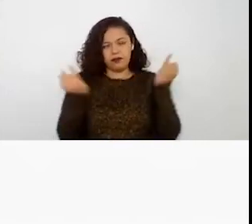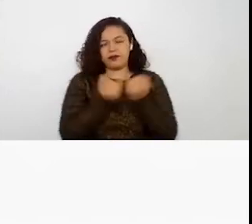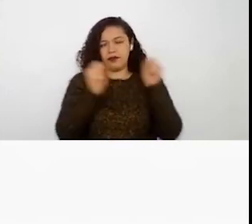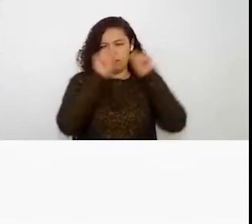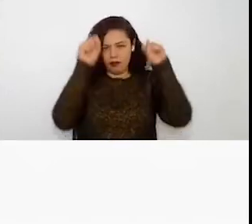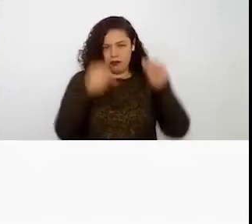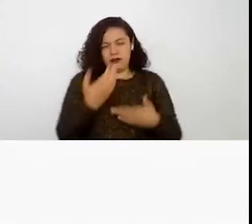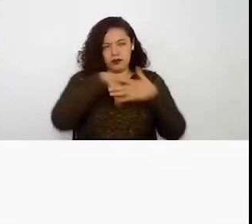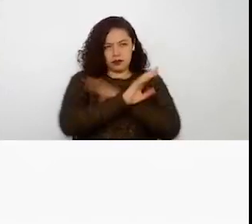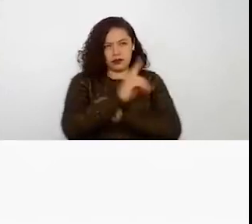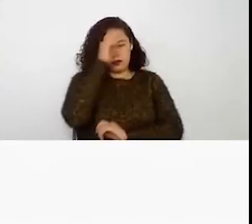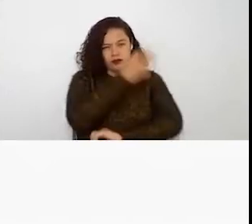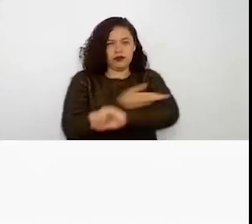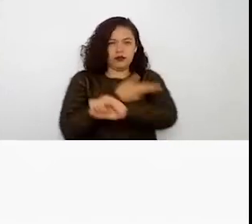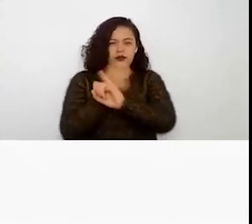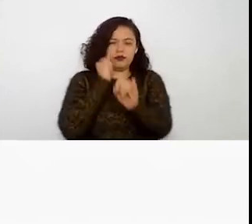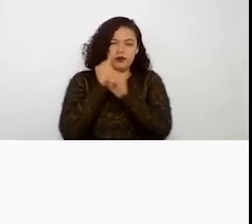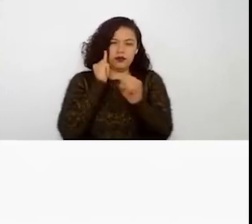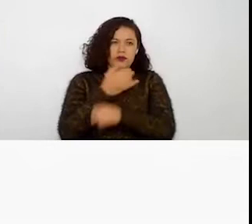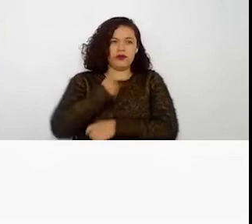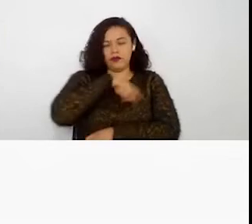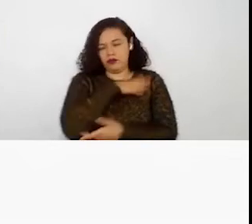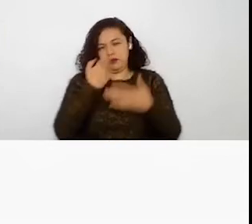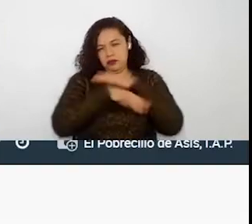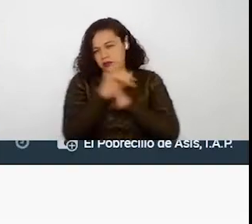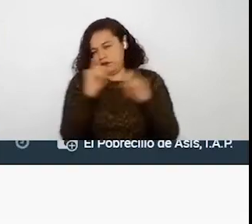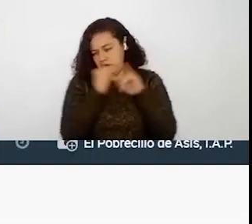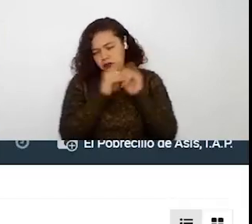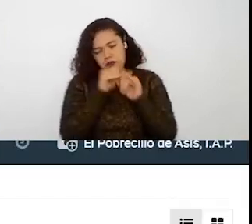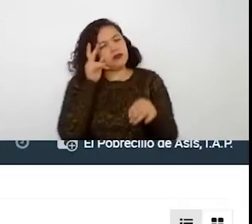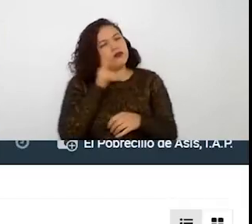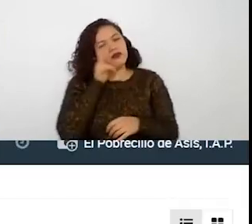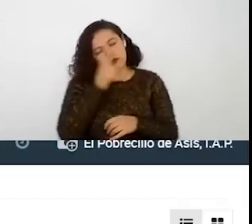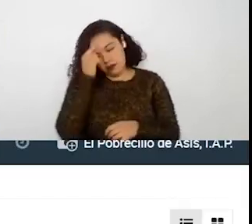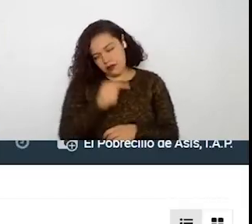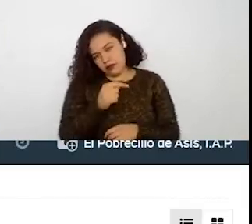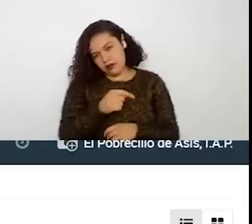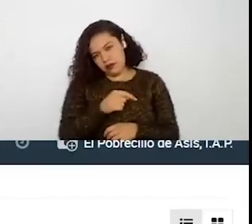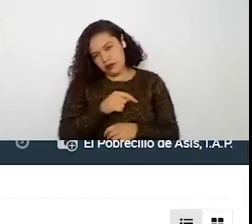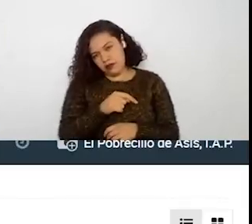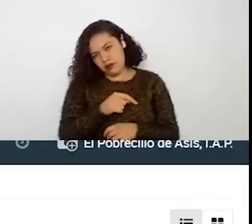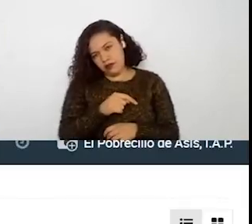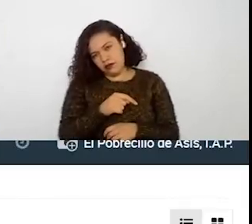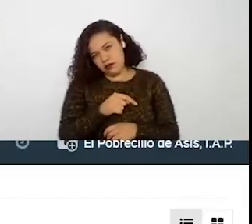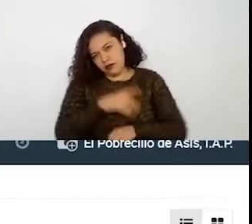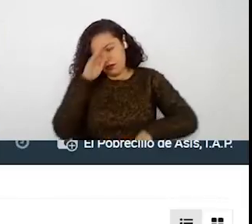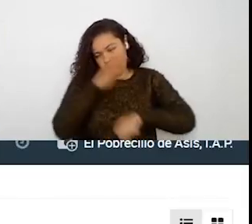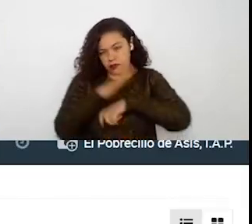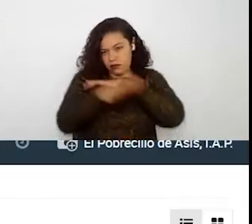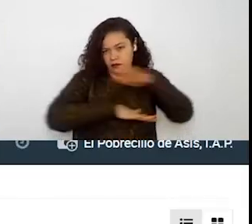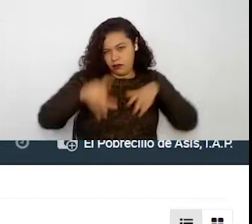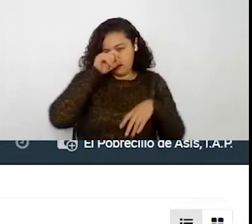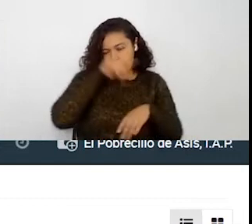de tramita digital nosotros entramos a esa institución de prueba para tener digamos en la misma ambientación que ustedes